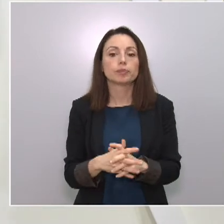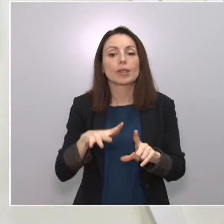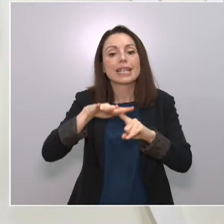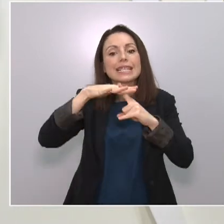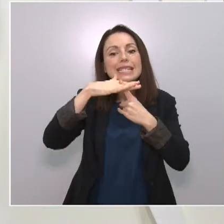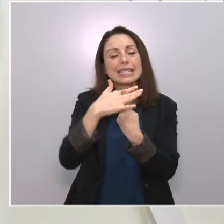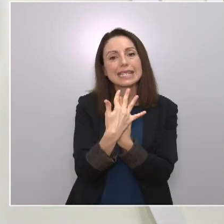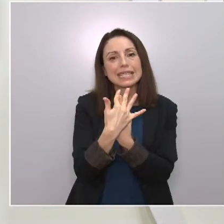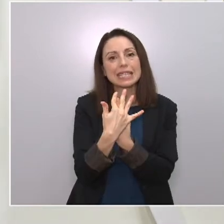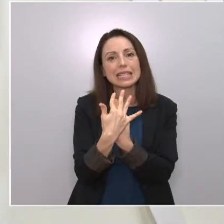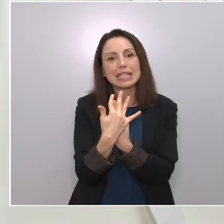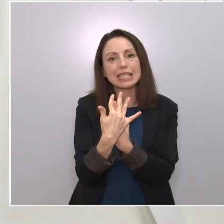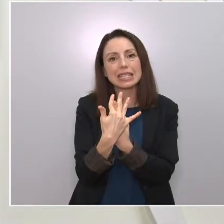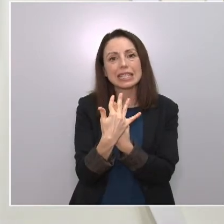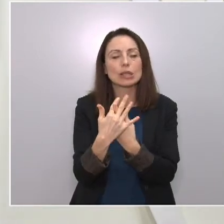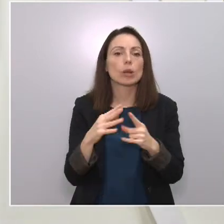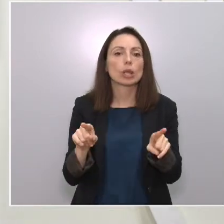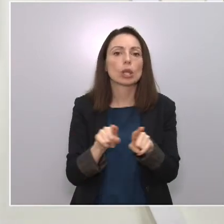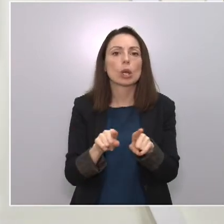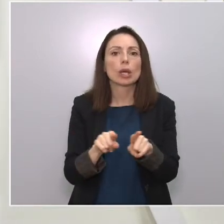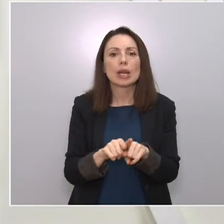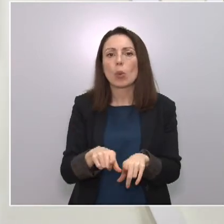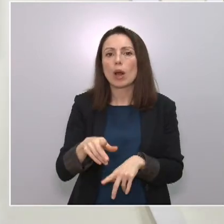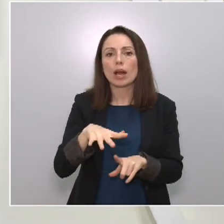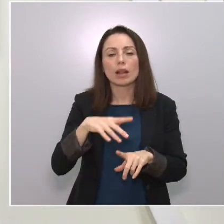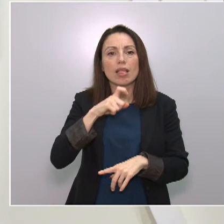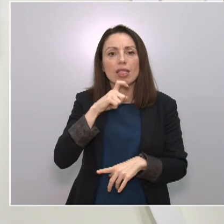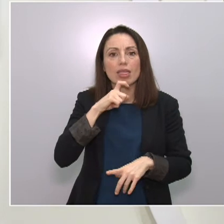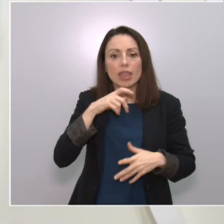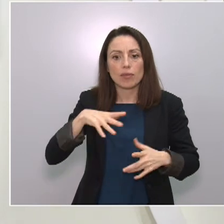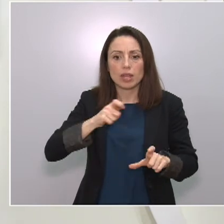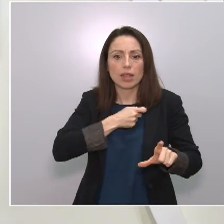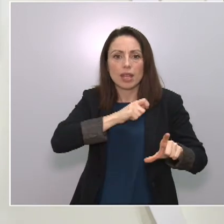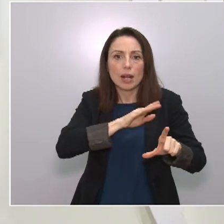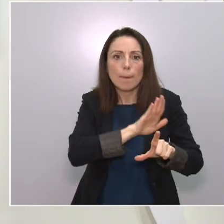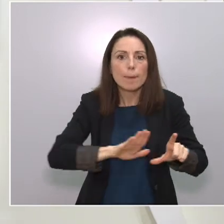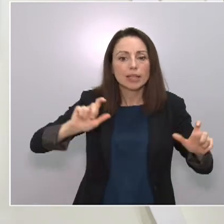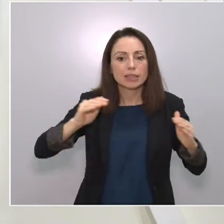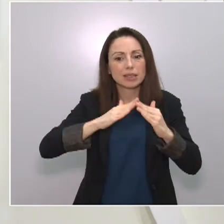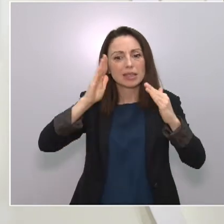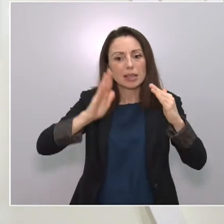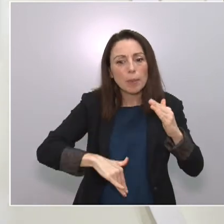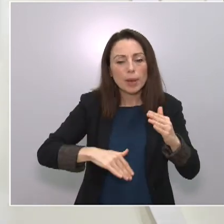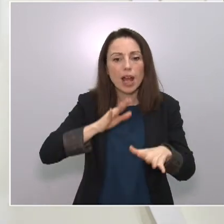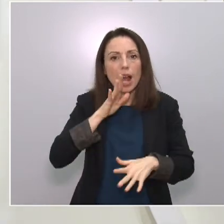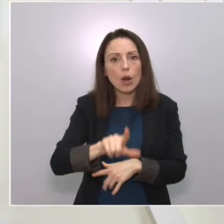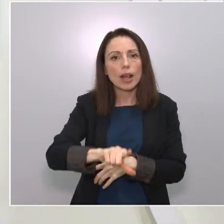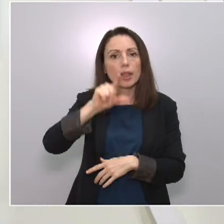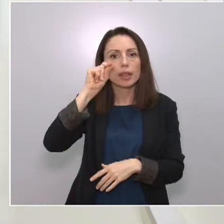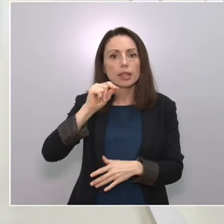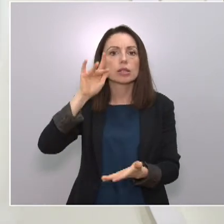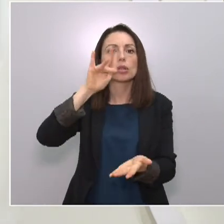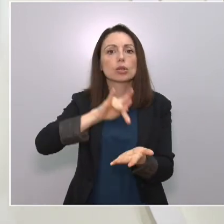situación de absoluta excepcionalidad y dificultad por la que está pasando el país. Una situación en la que hay que tomar